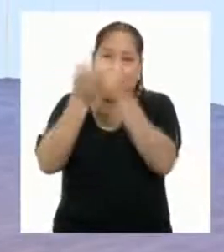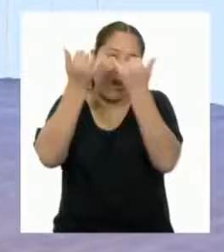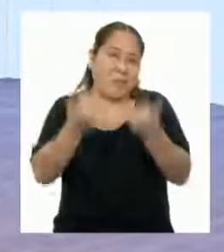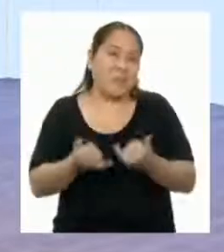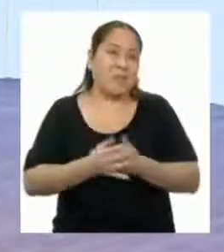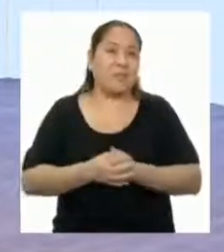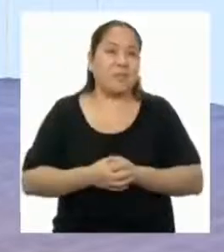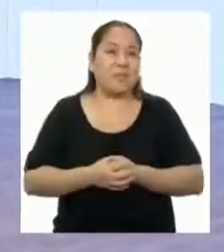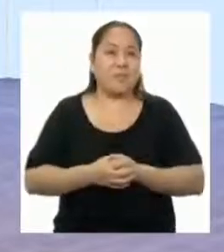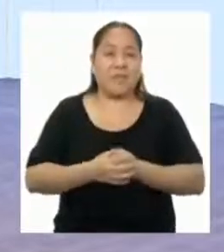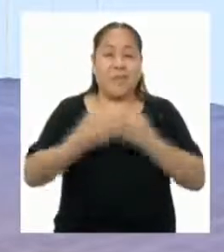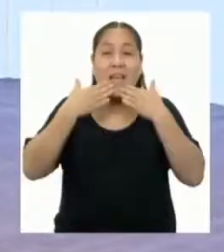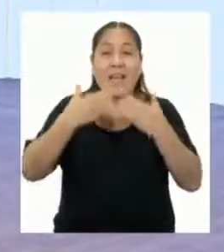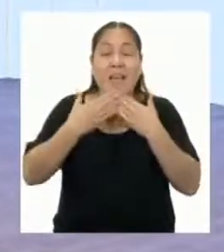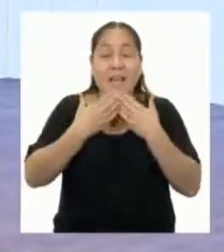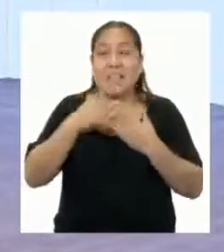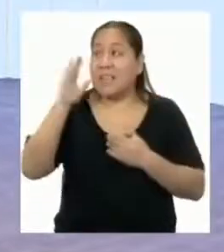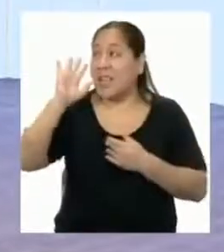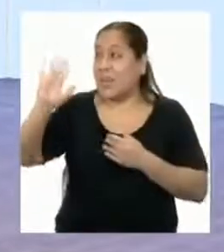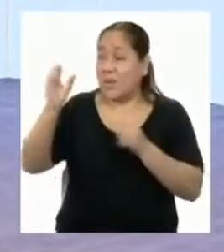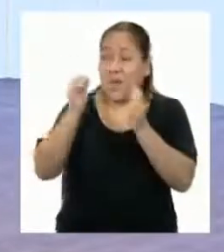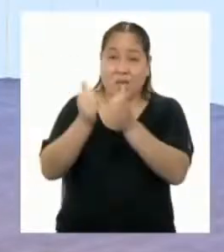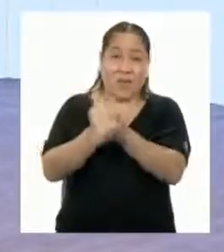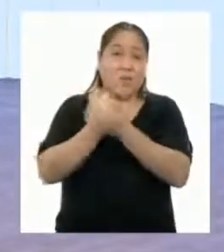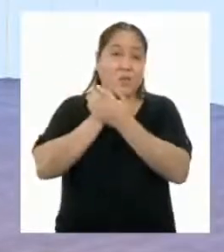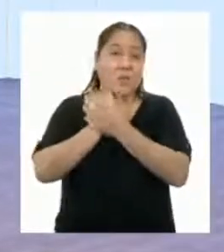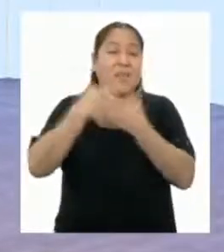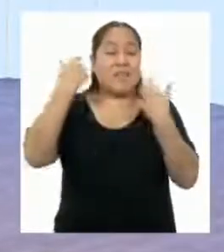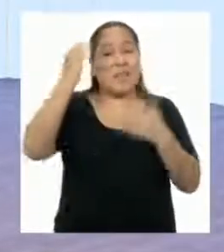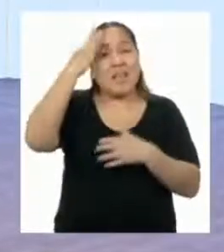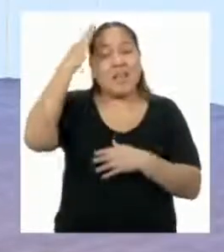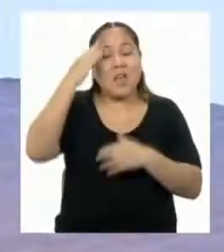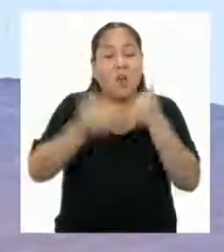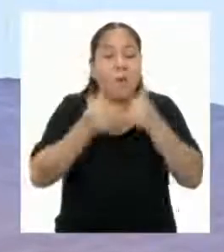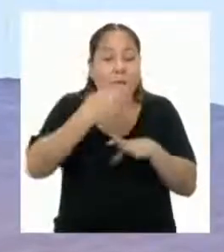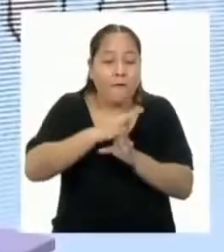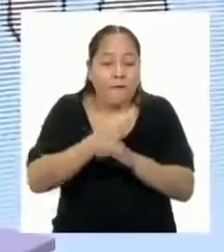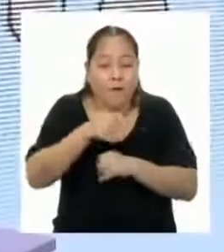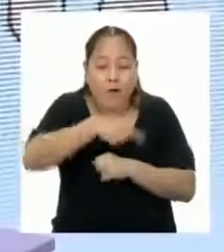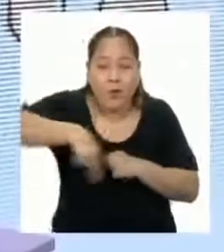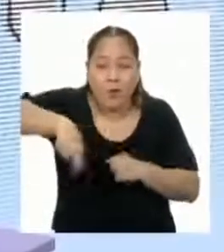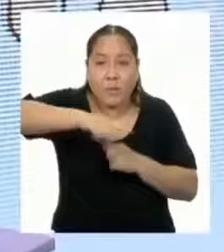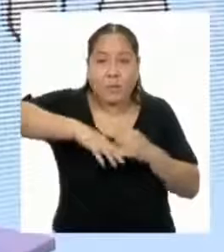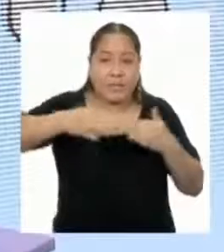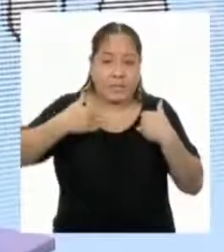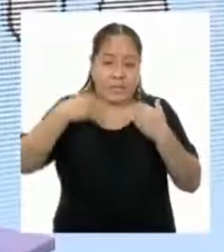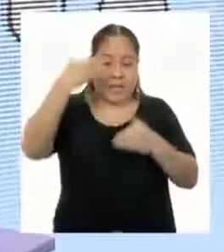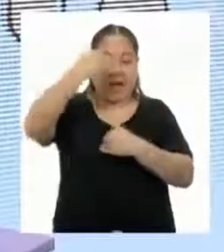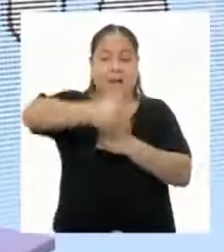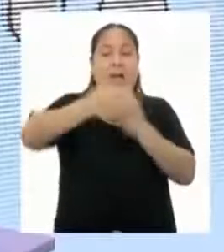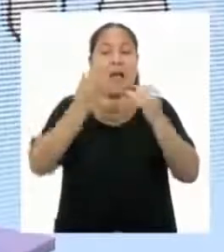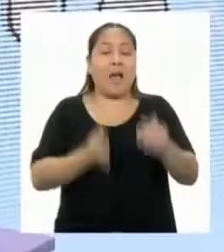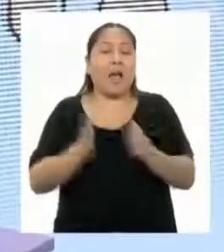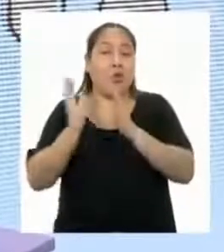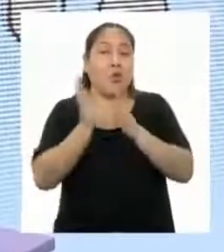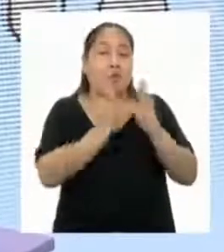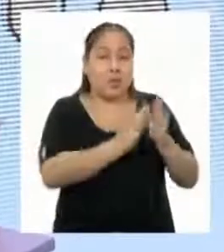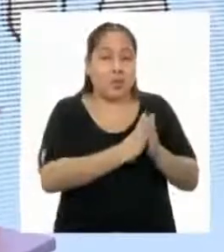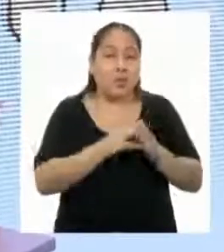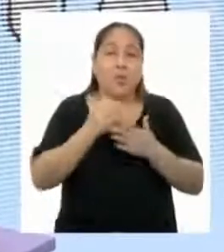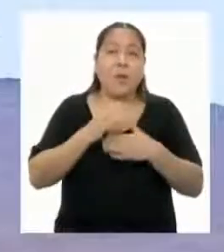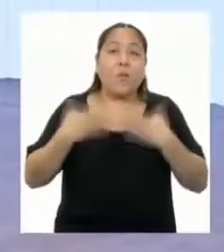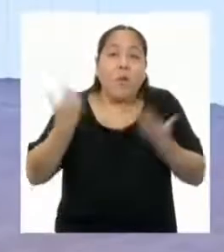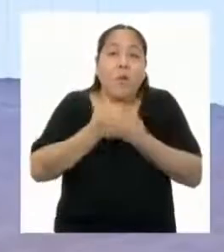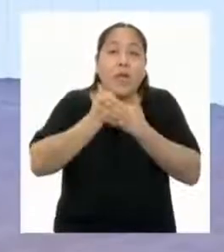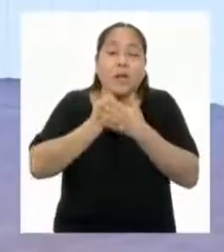hoy. Gracias a tu ayuda, ahora ya sé qué formas pueden tener las cajas organizadoras que quiero armar para poder arreglar